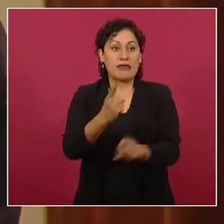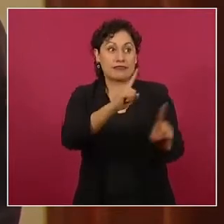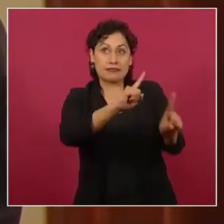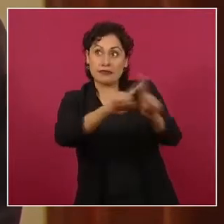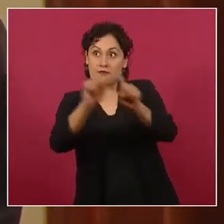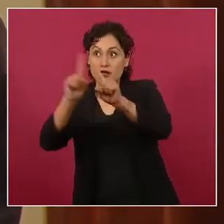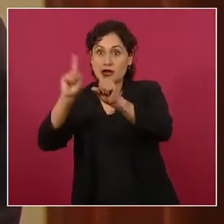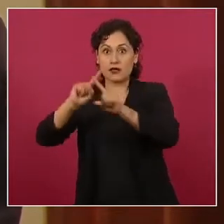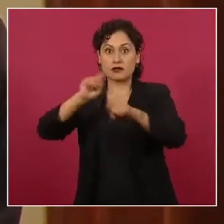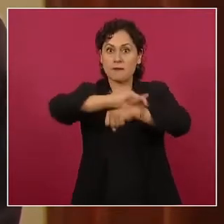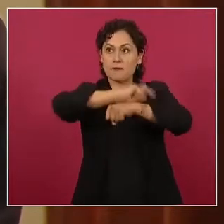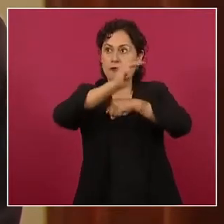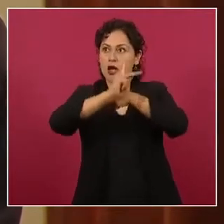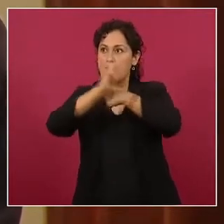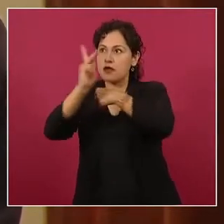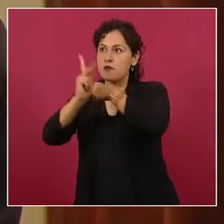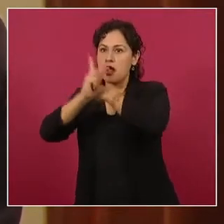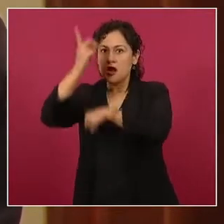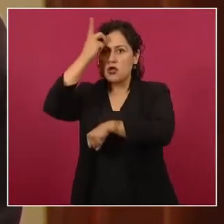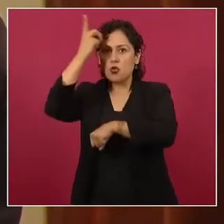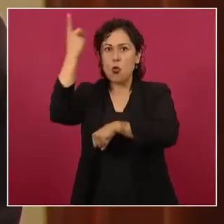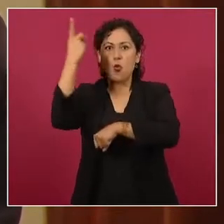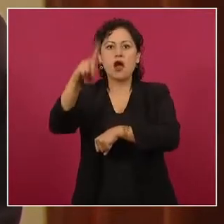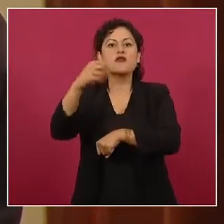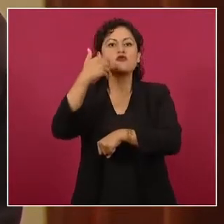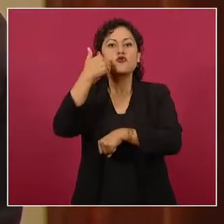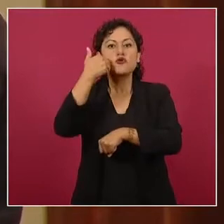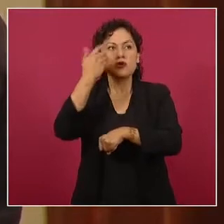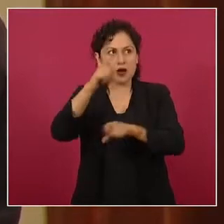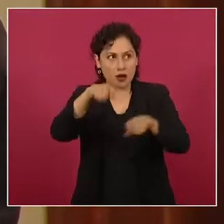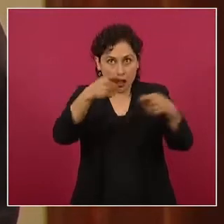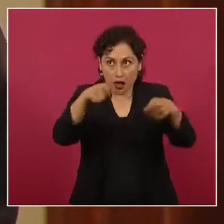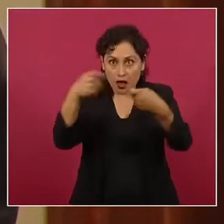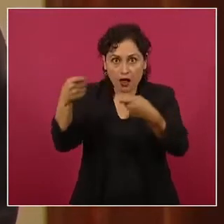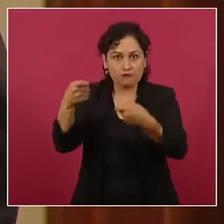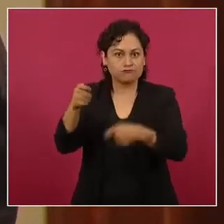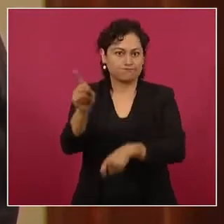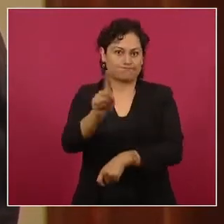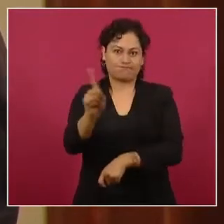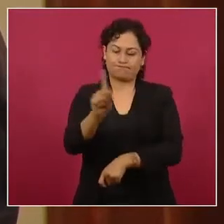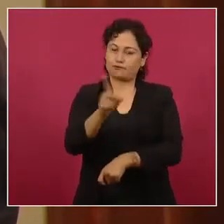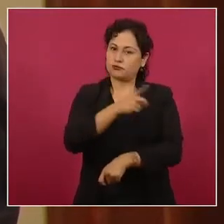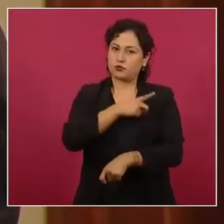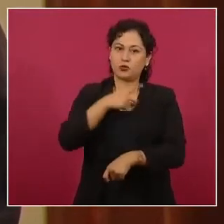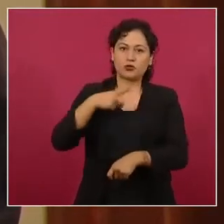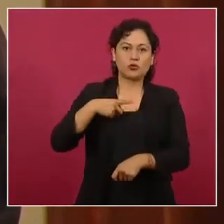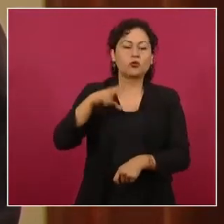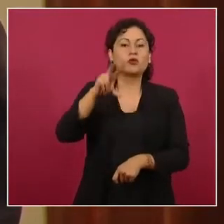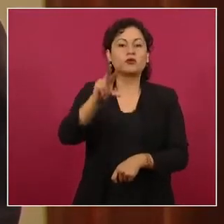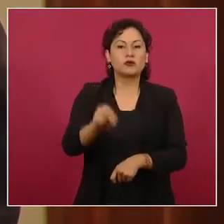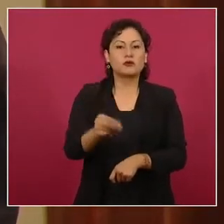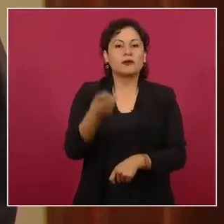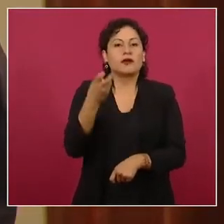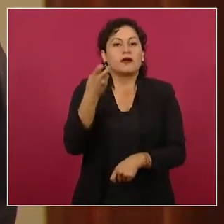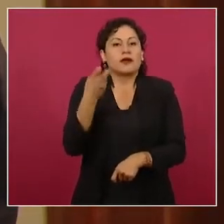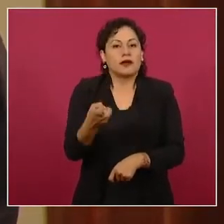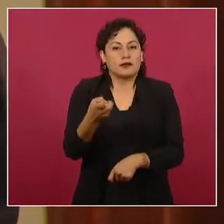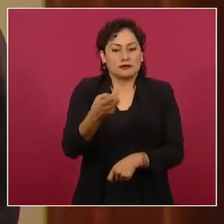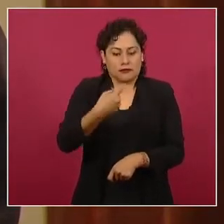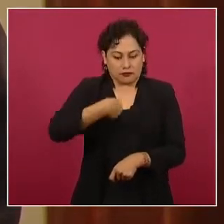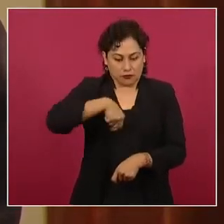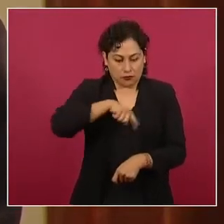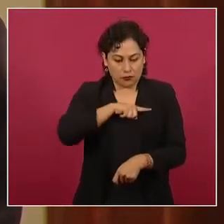y nacionales este importante recurso que debe ser la palanca de